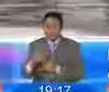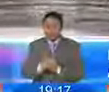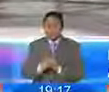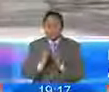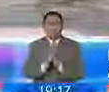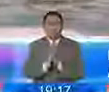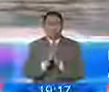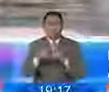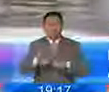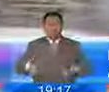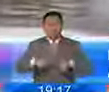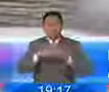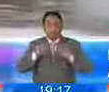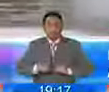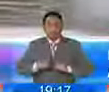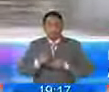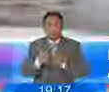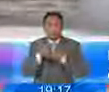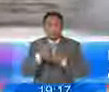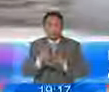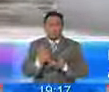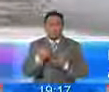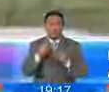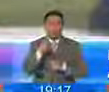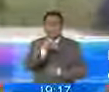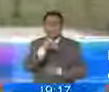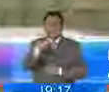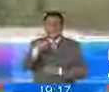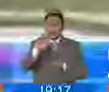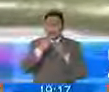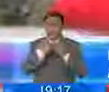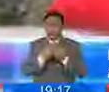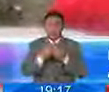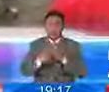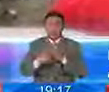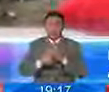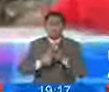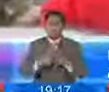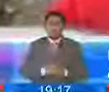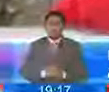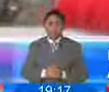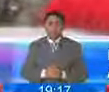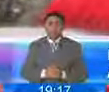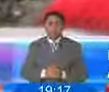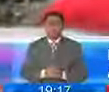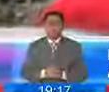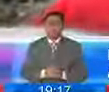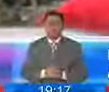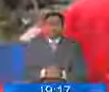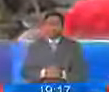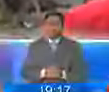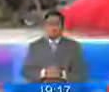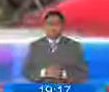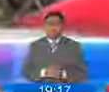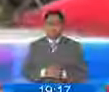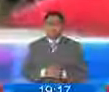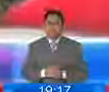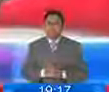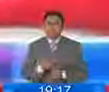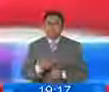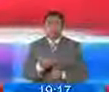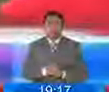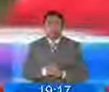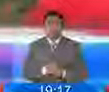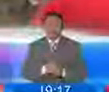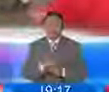este sector. 100 familias han sido evacuadas de esta zona. Y este es que recién comenzó a subir el salado.